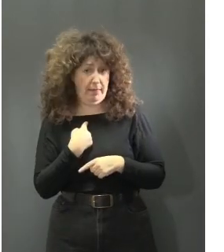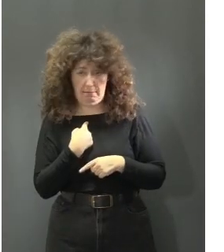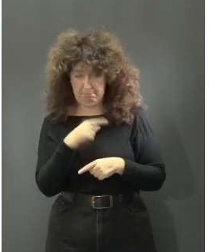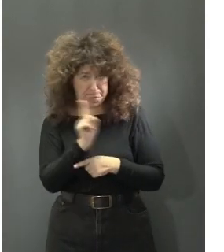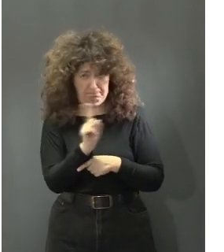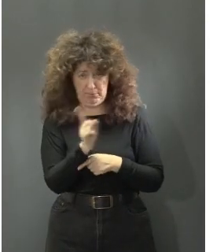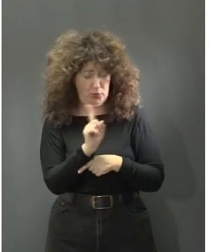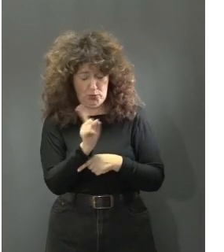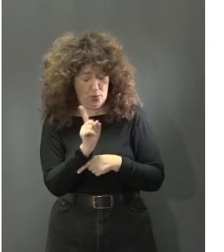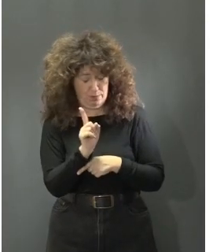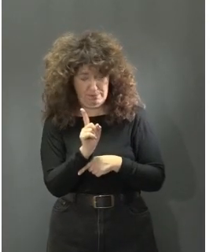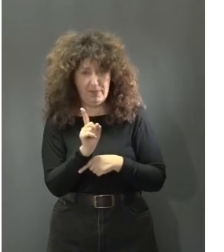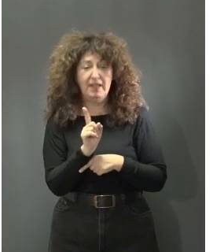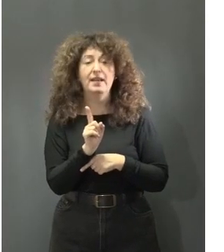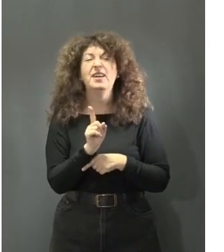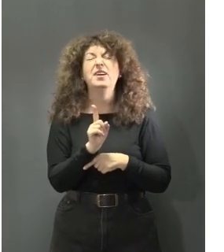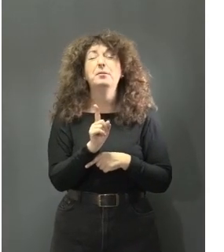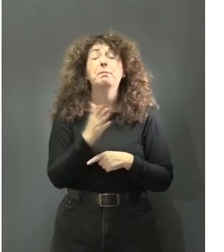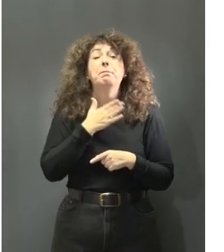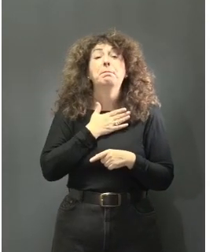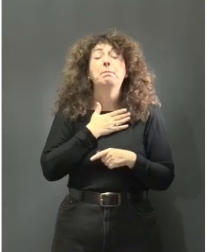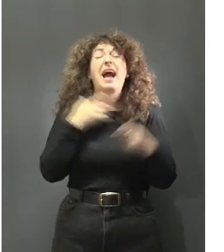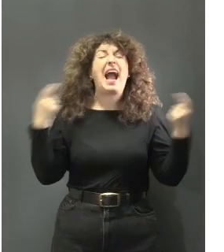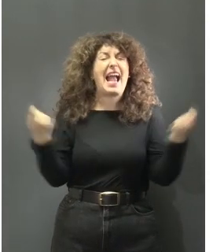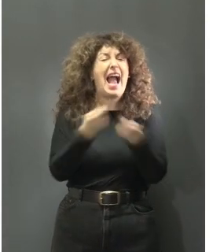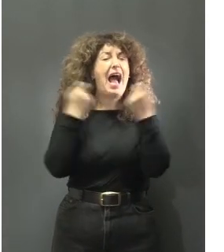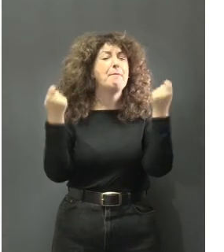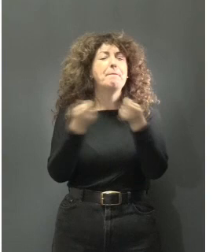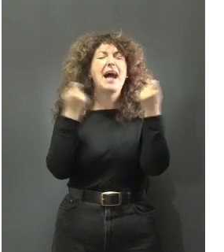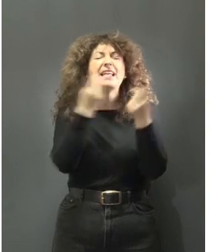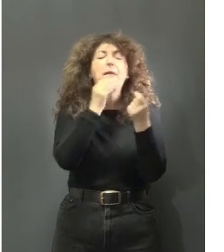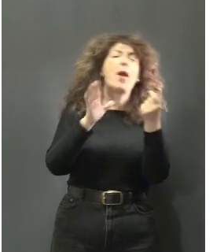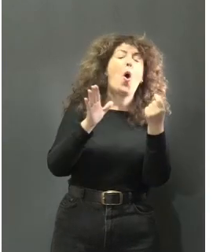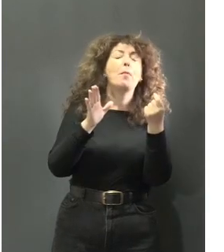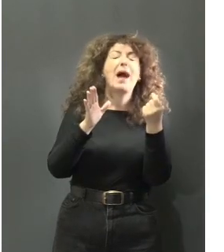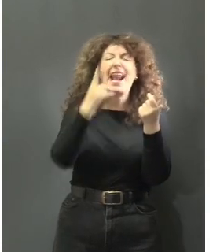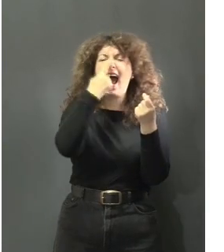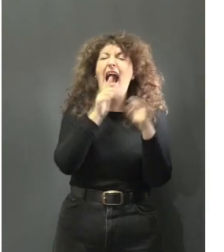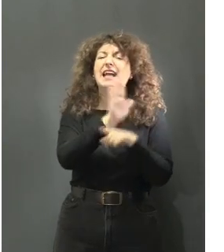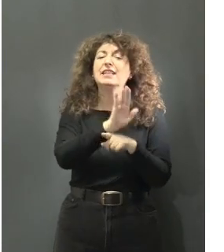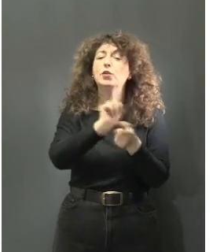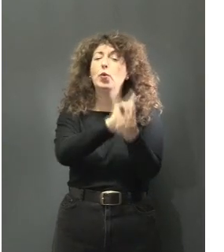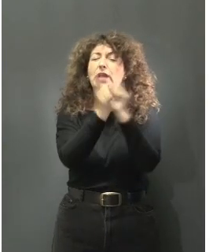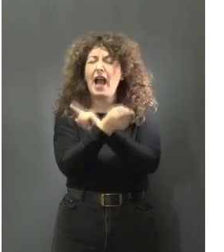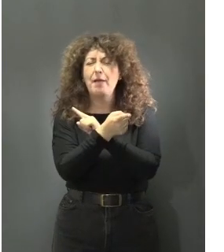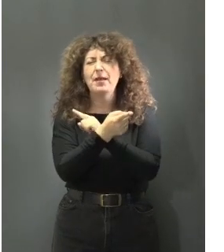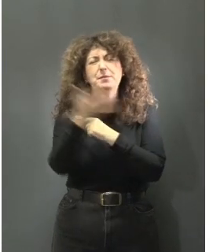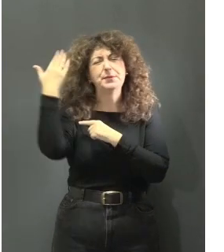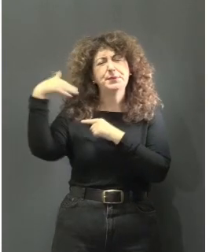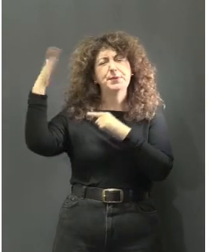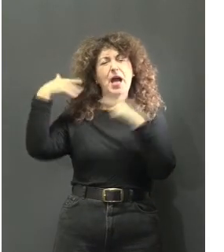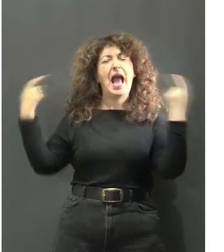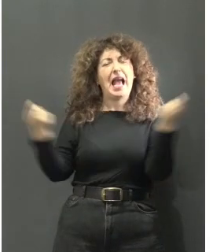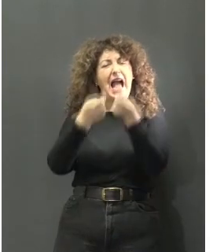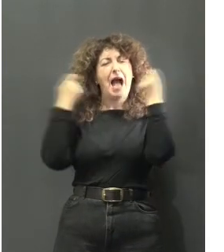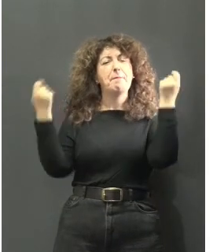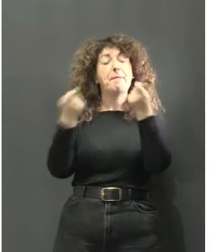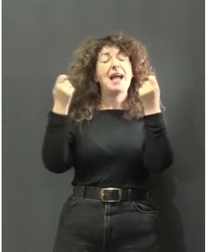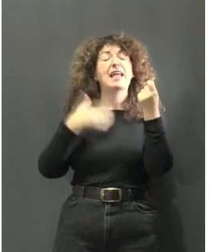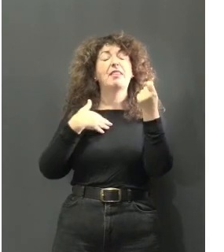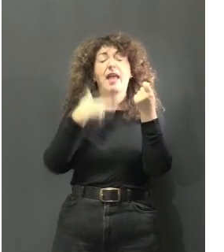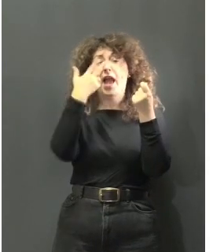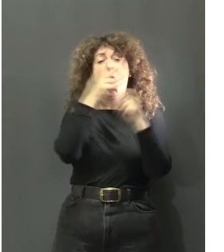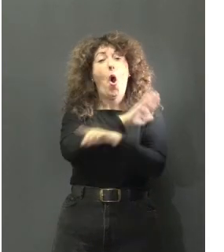que creo que una de las mejores campañas de cambio de actitudes fue aquellas campañas que montó la